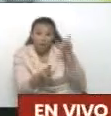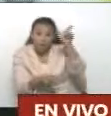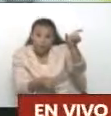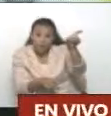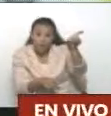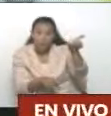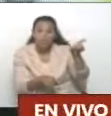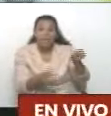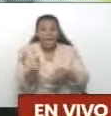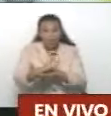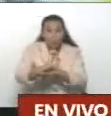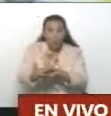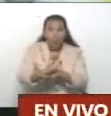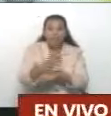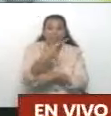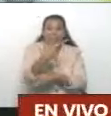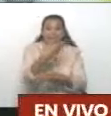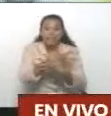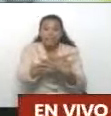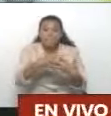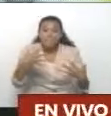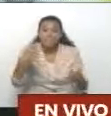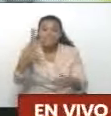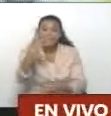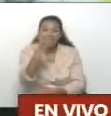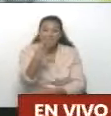en Ecuador se nos quedaron 3.000